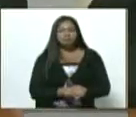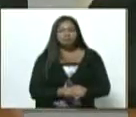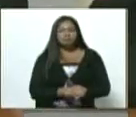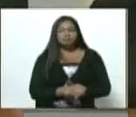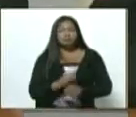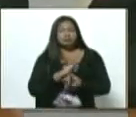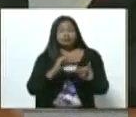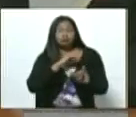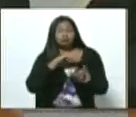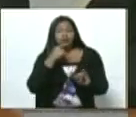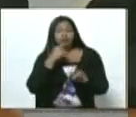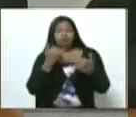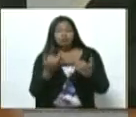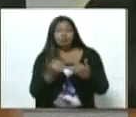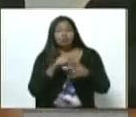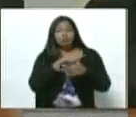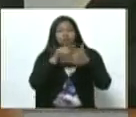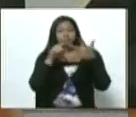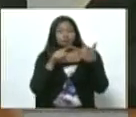que los tres